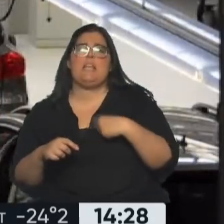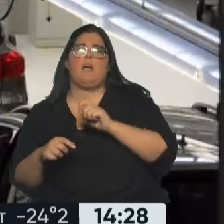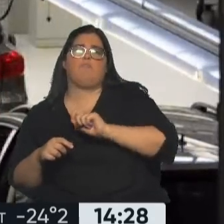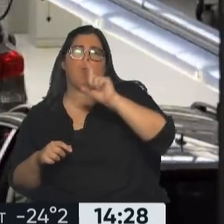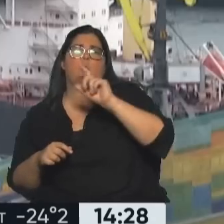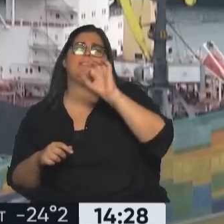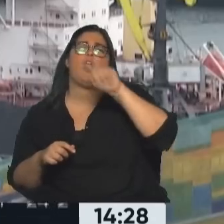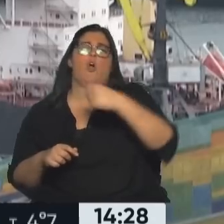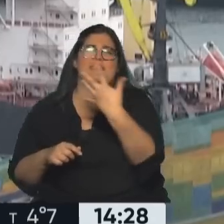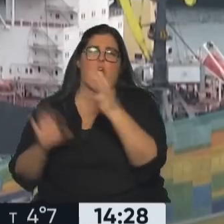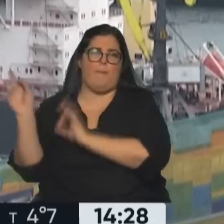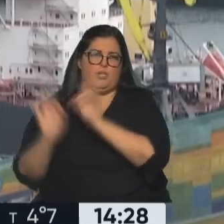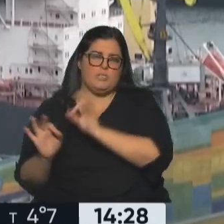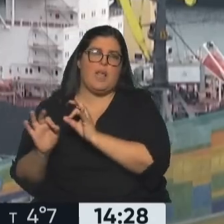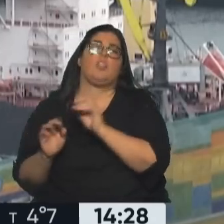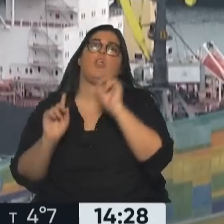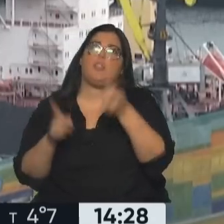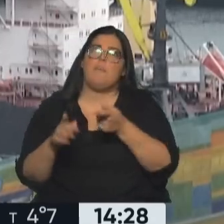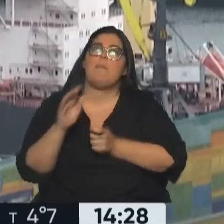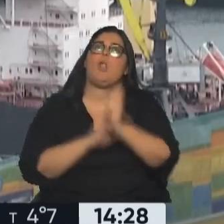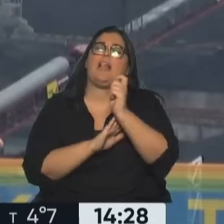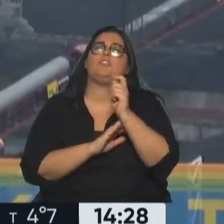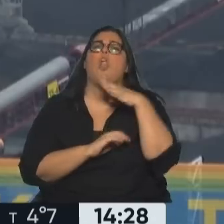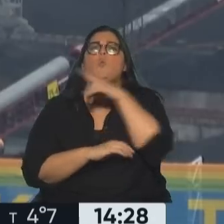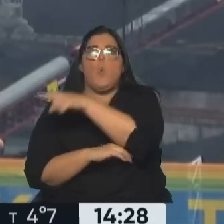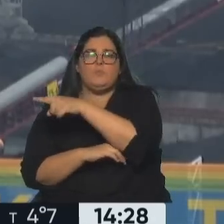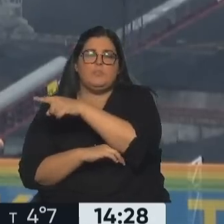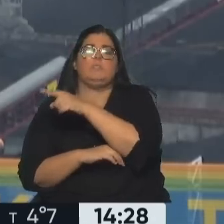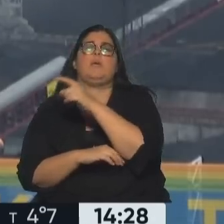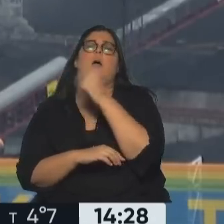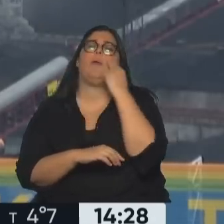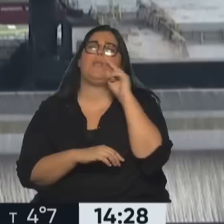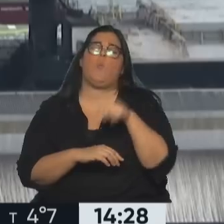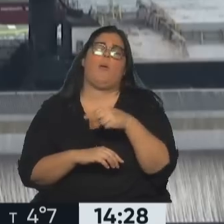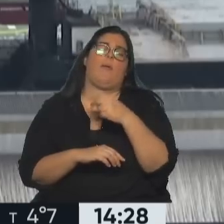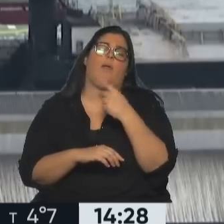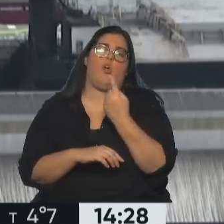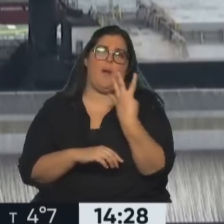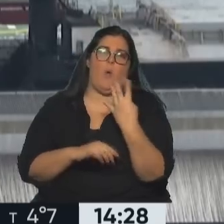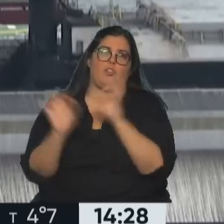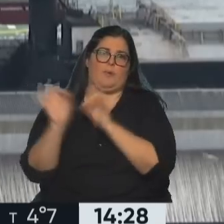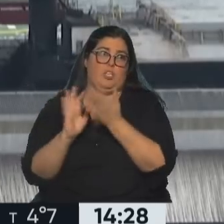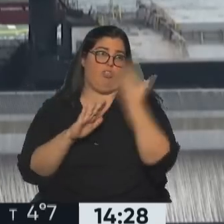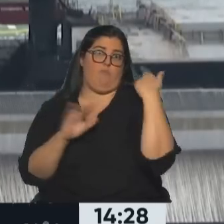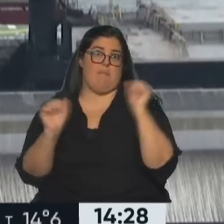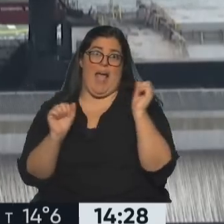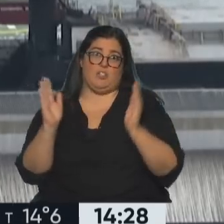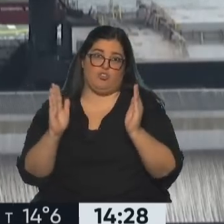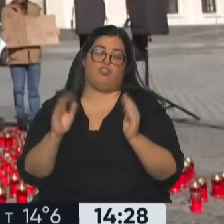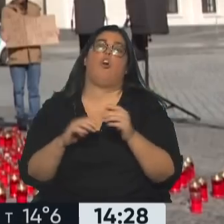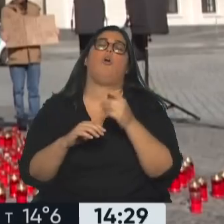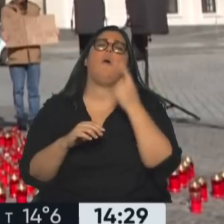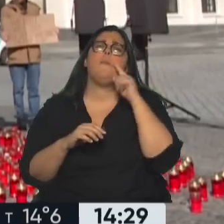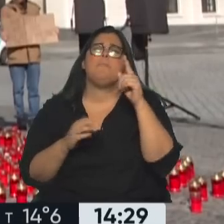y notablemente también aumentaron las exportaciones a Rusia, que crecieron un 29,4% en mayo por más de 1.000 millones de